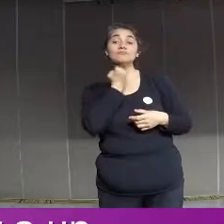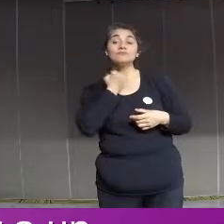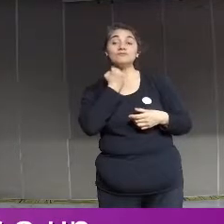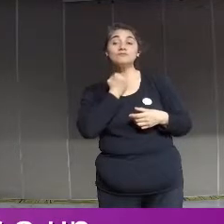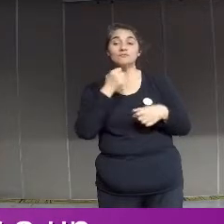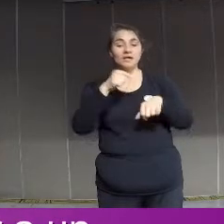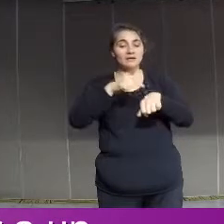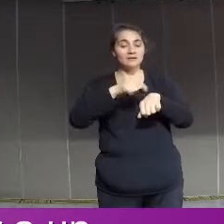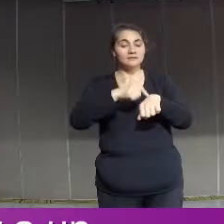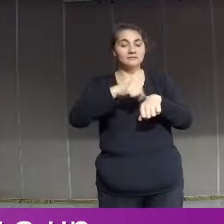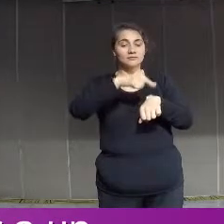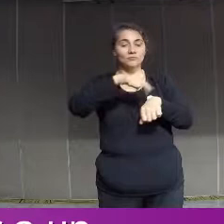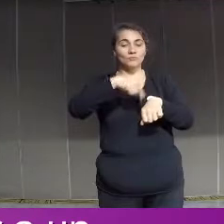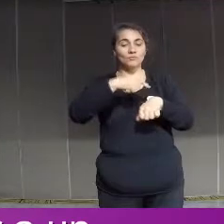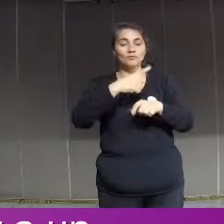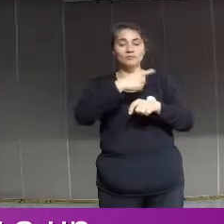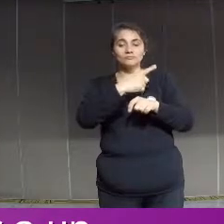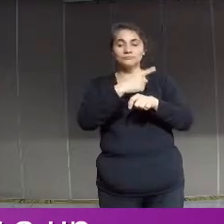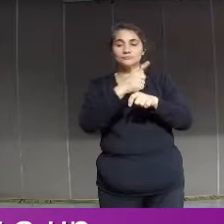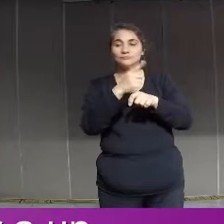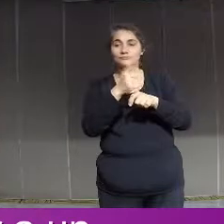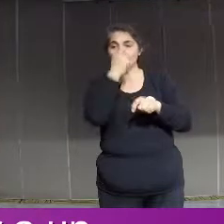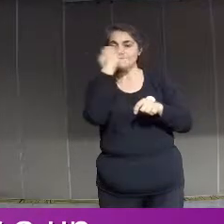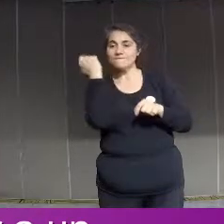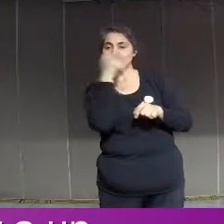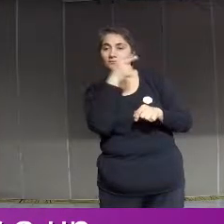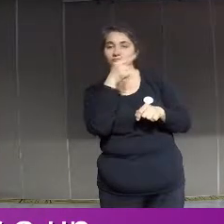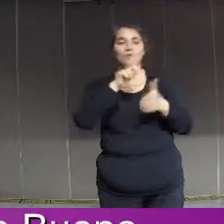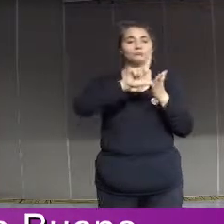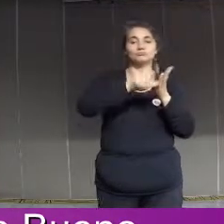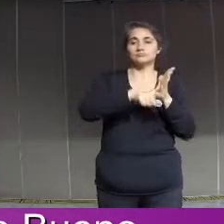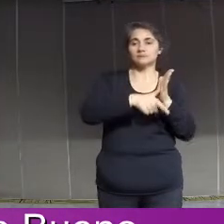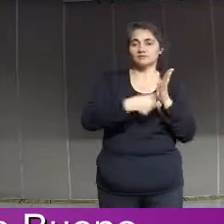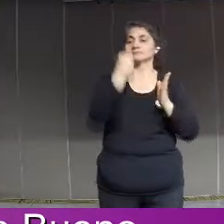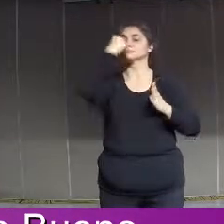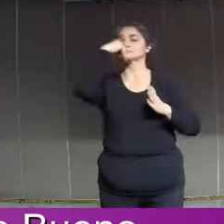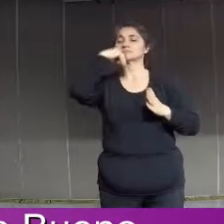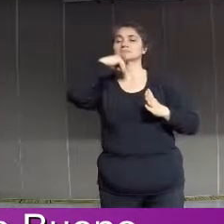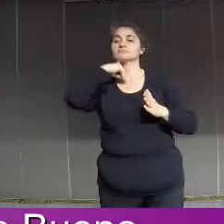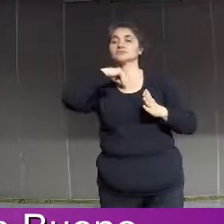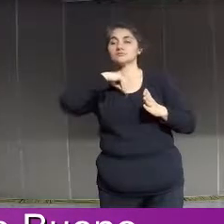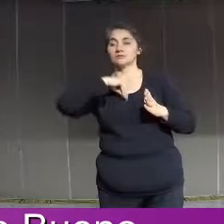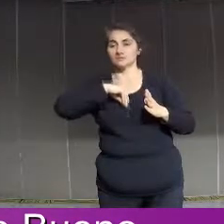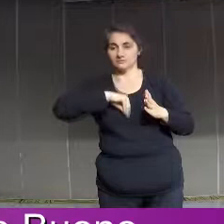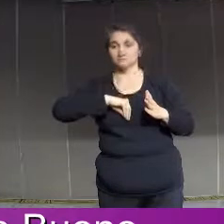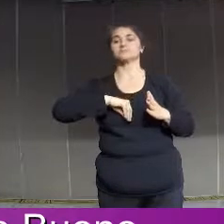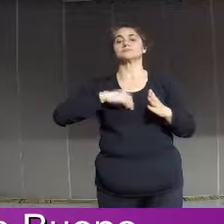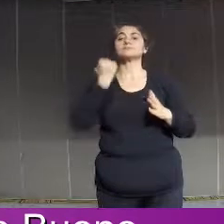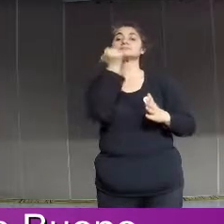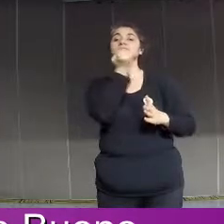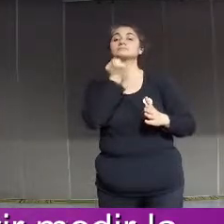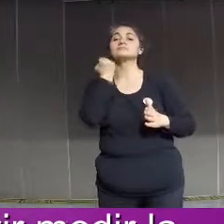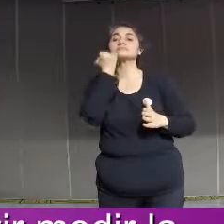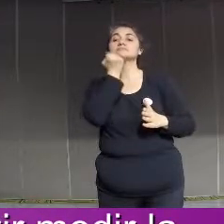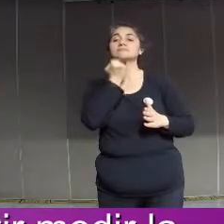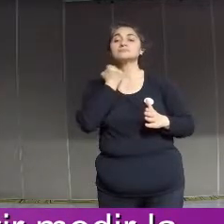al tragar, determinar cuándo, dónde y por qué se sucede la aspiración, establecer estrategias de